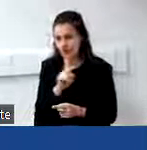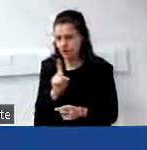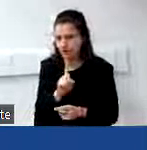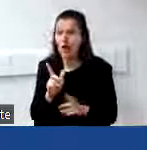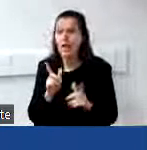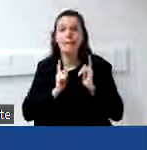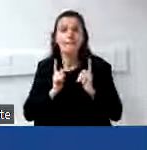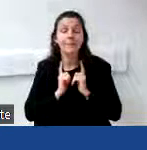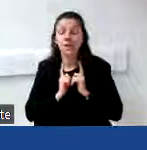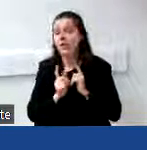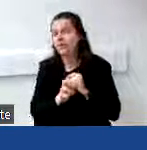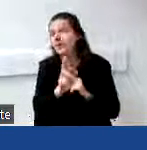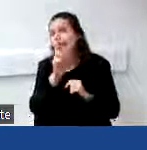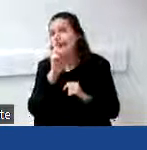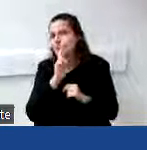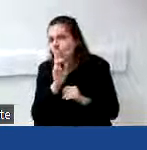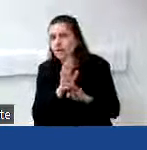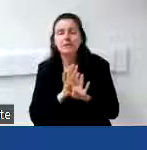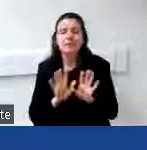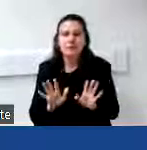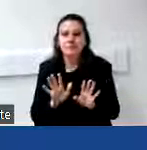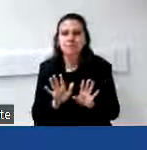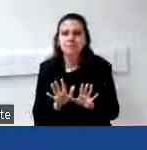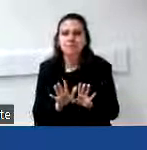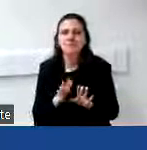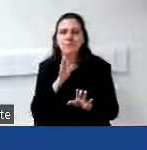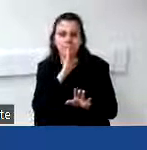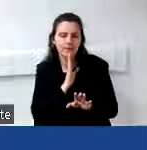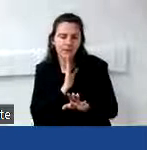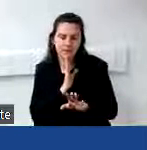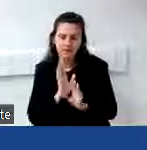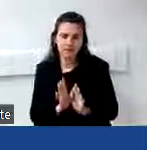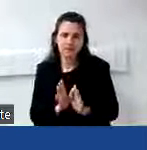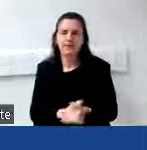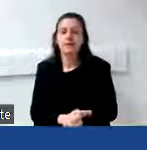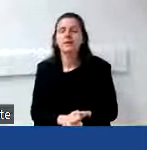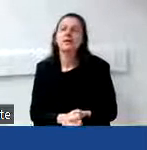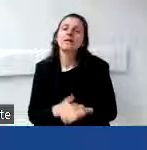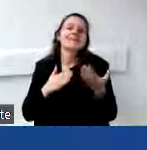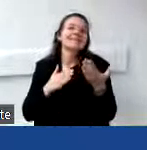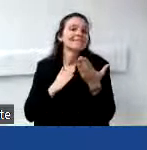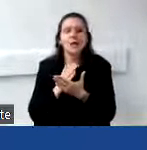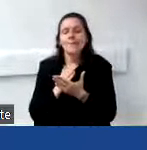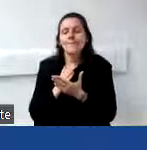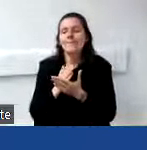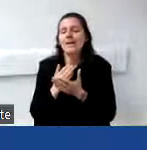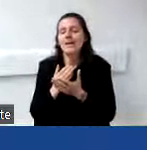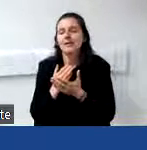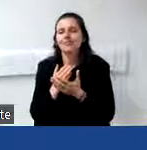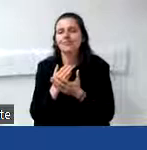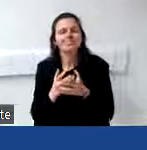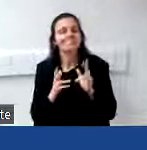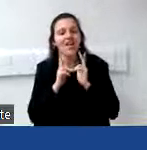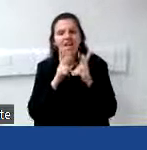con el personal o con quien sea, ahí sí, pero siempre tratar de hablar con la persona. ¿Tá?